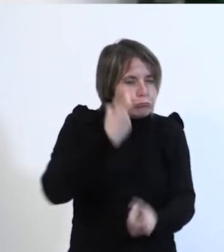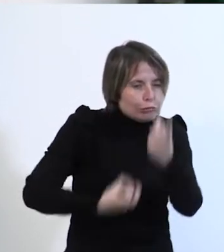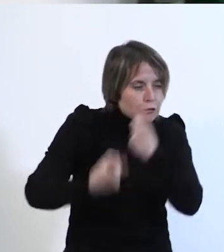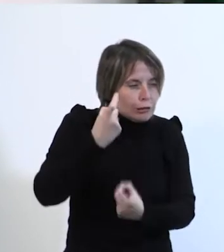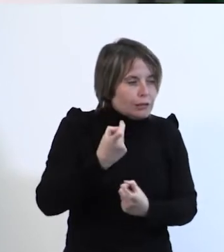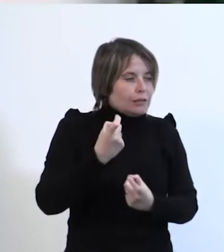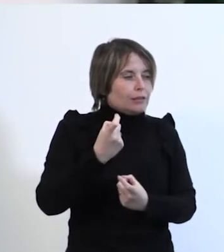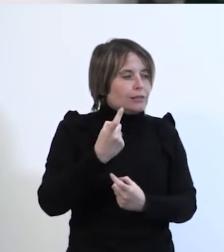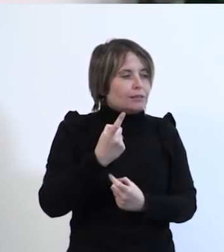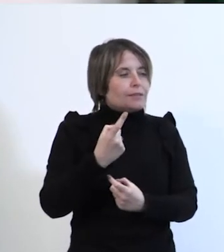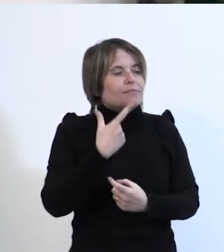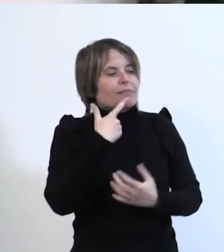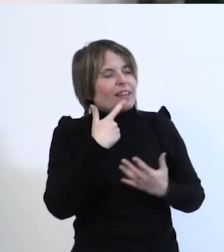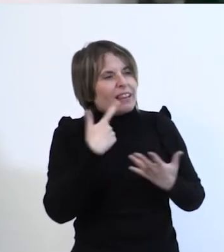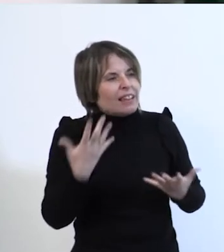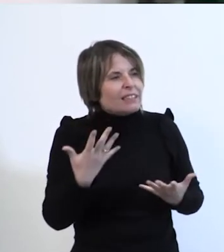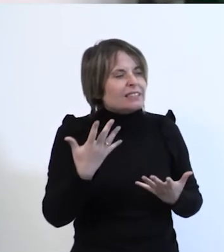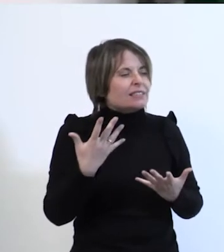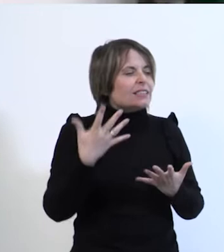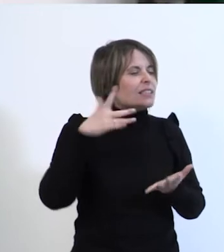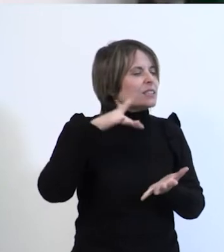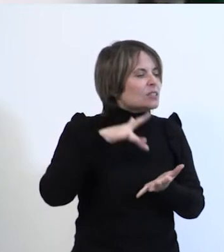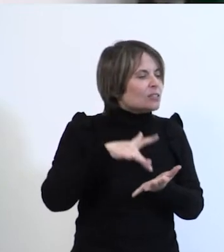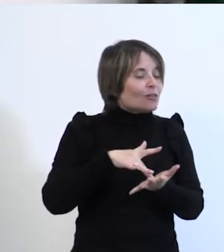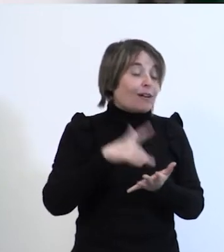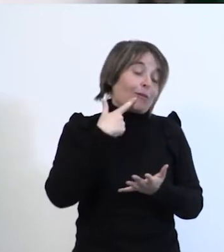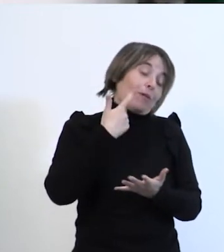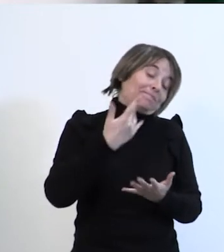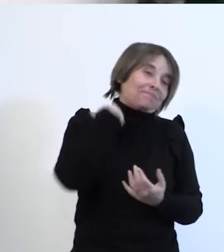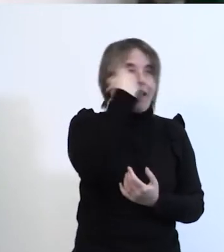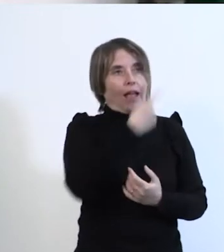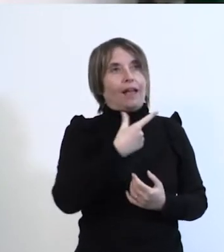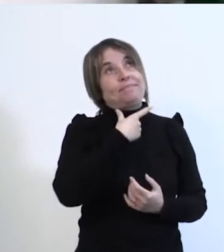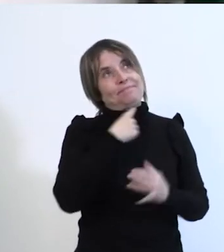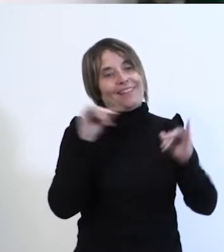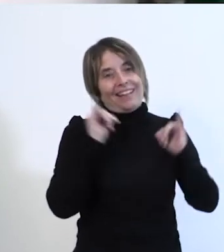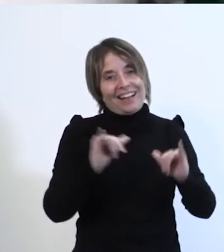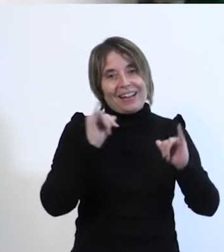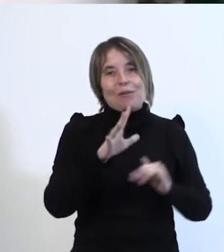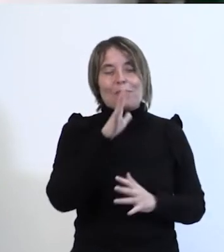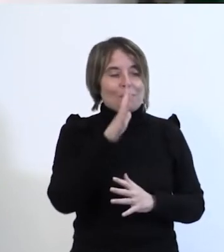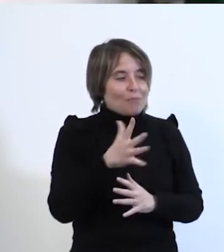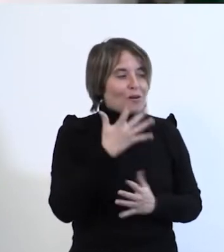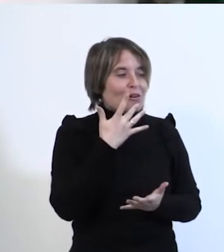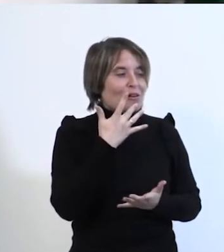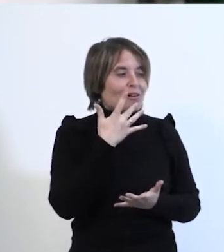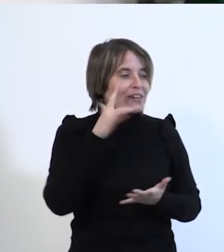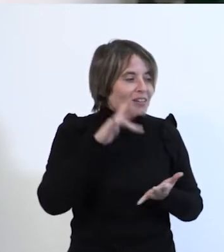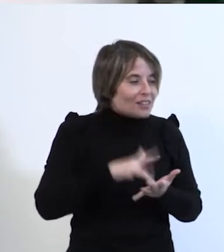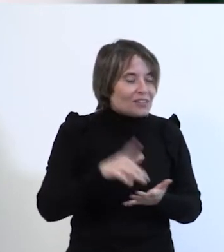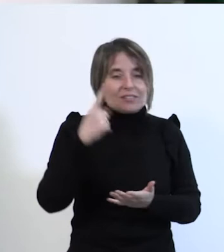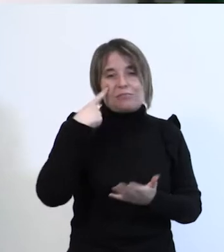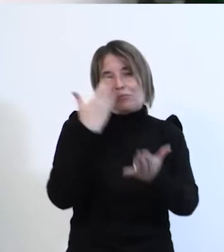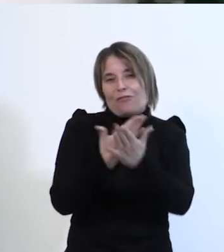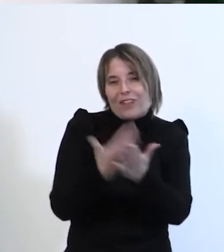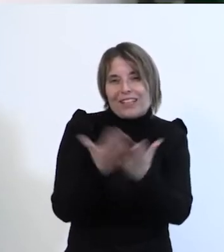muchacha, y les dicen que era que fue divertido porque les alegaron: no tienen por